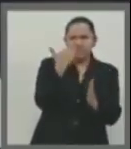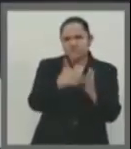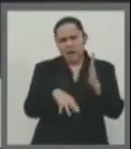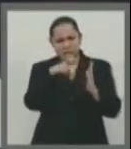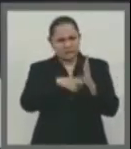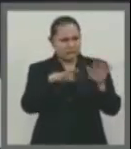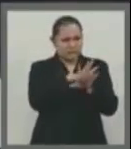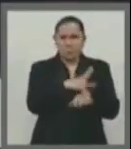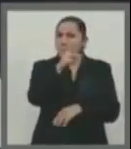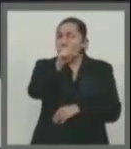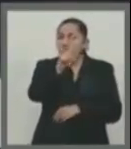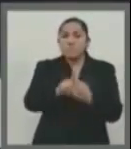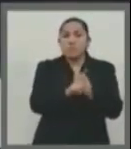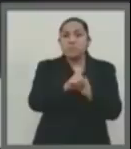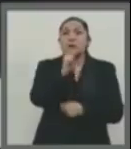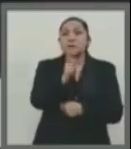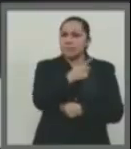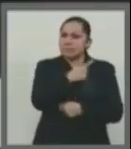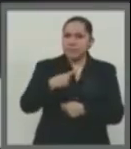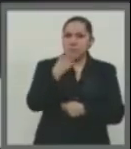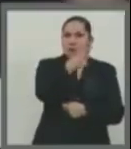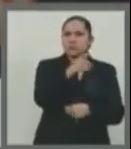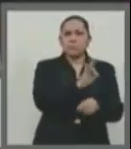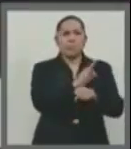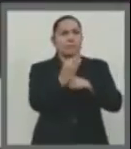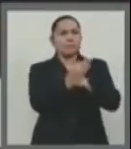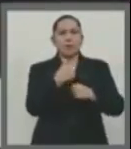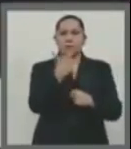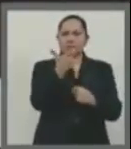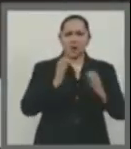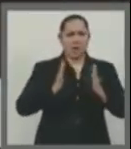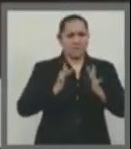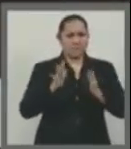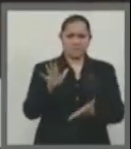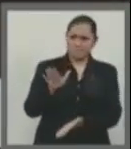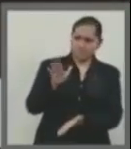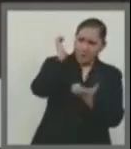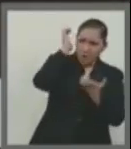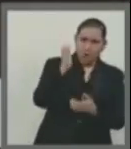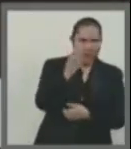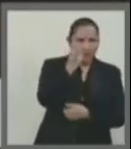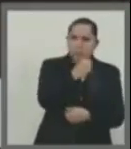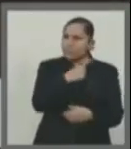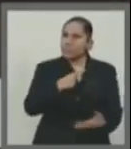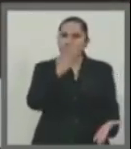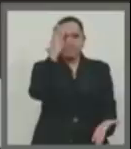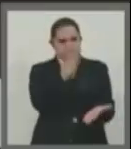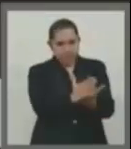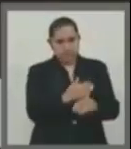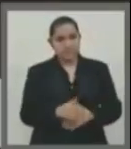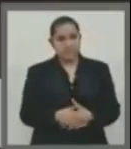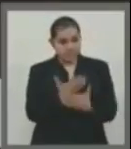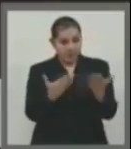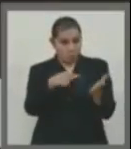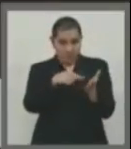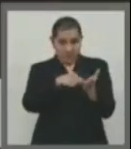Otro beneficio y que ha sido una gran demanda de la ciudadanía es que con esta ley por fin